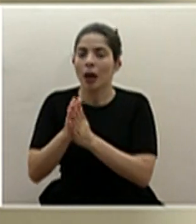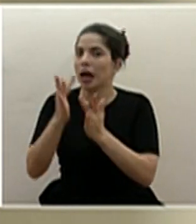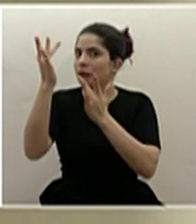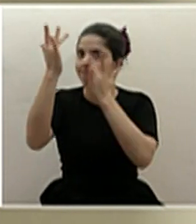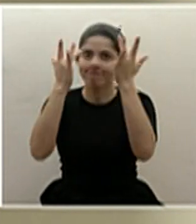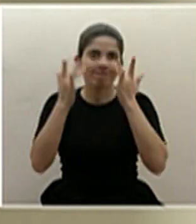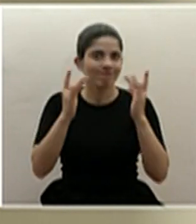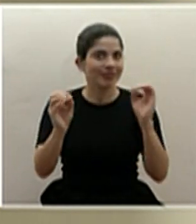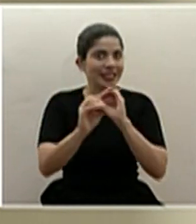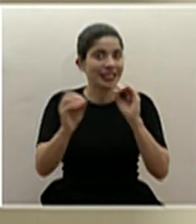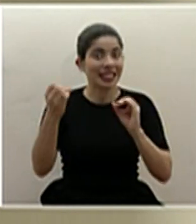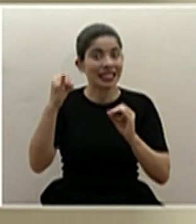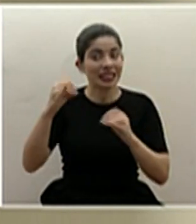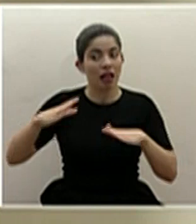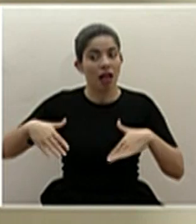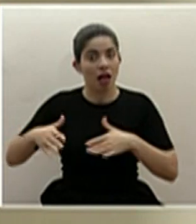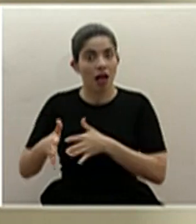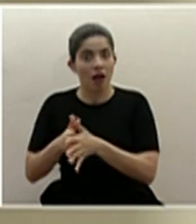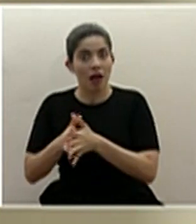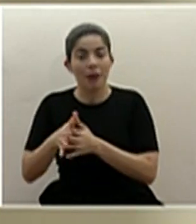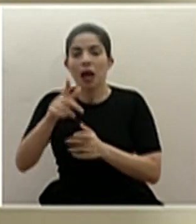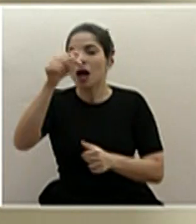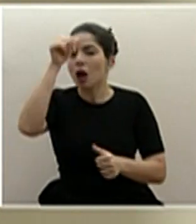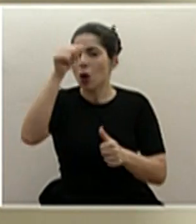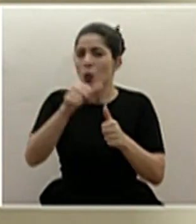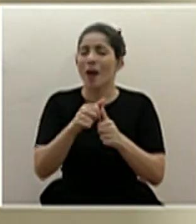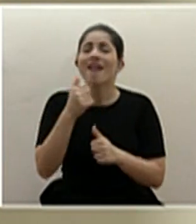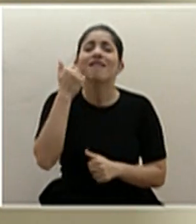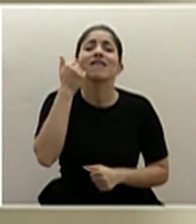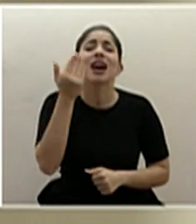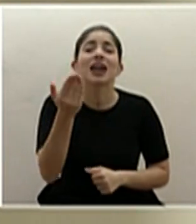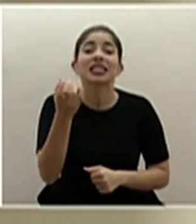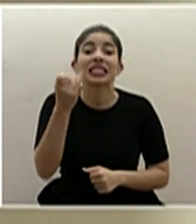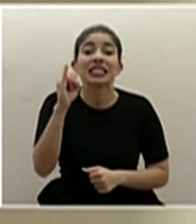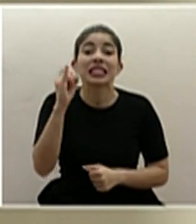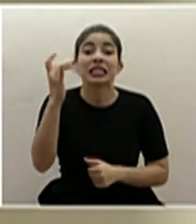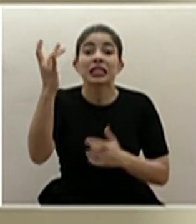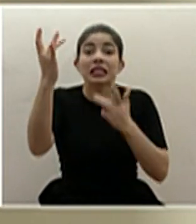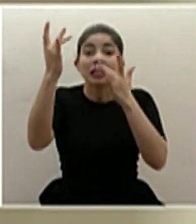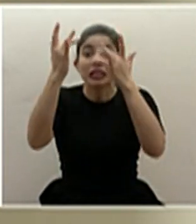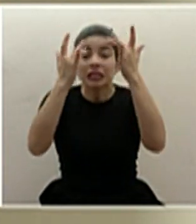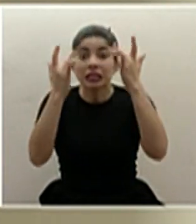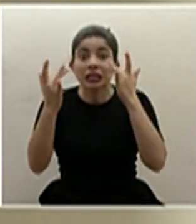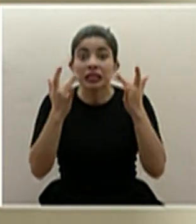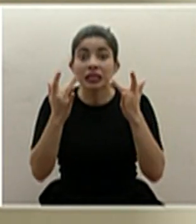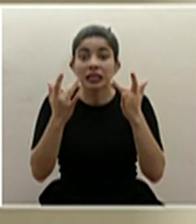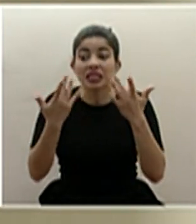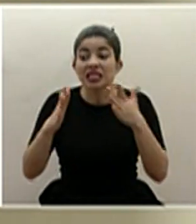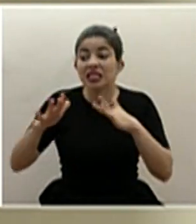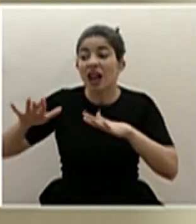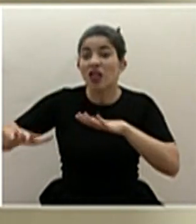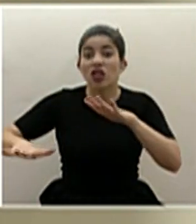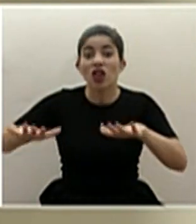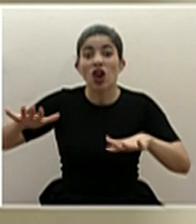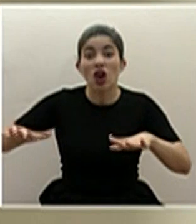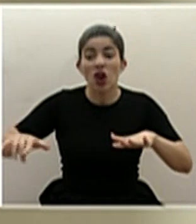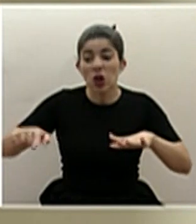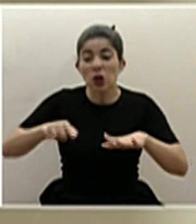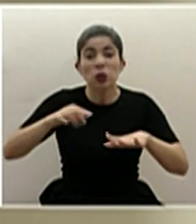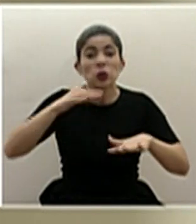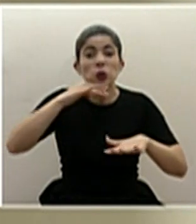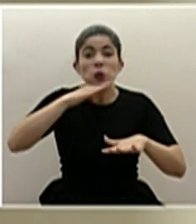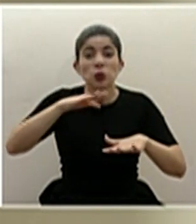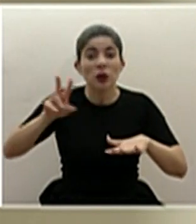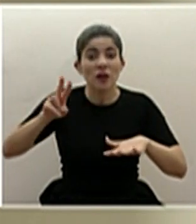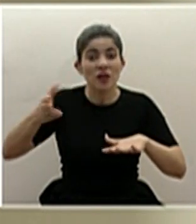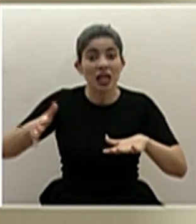tocarnos la cara si no nos hemos lavado las manos. Recordemos que algo tan fácil como tocarnos la cara y ya tocamos un objeto infectado o que